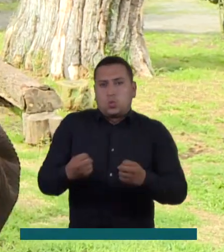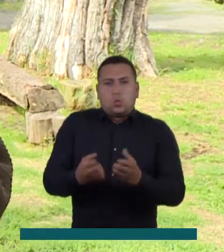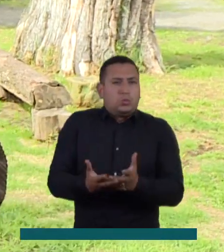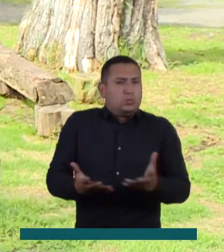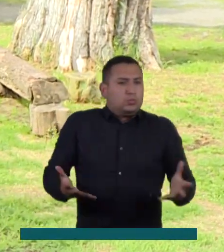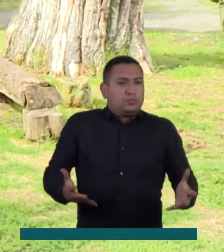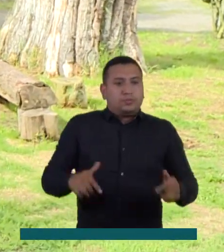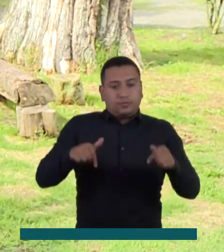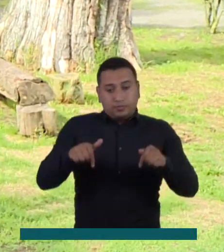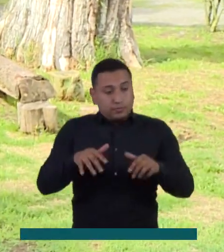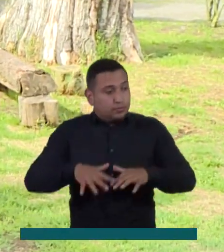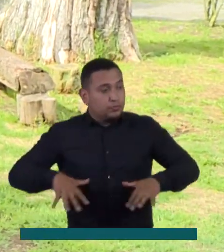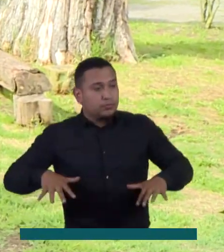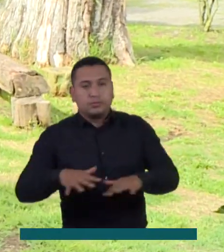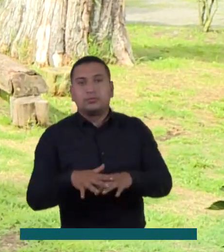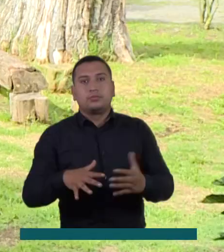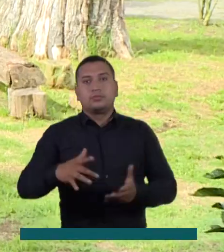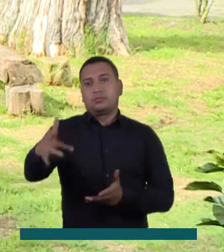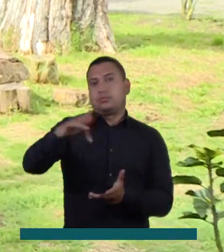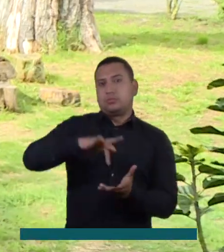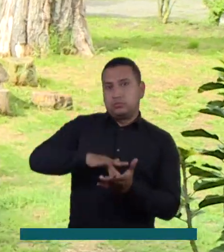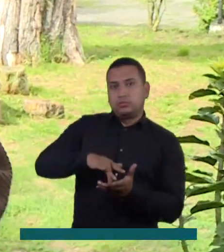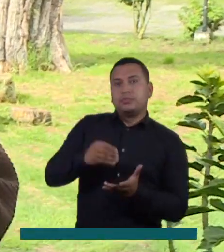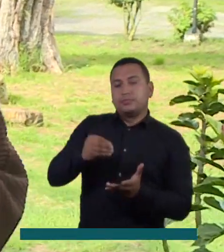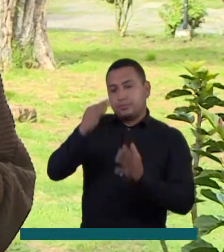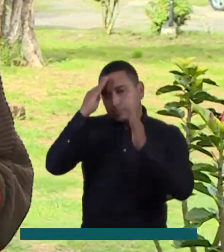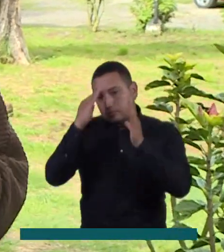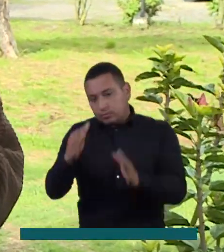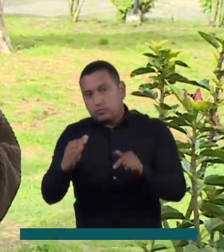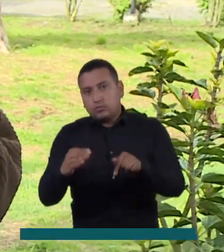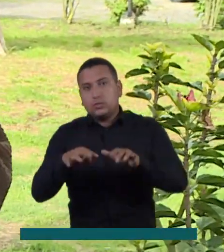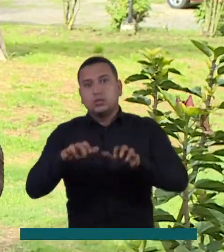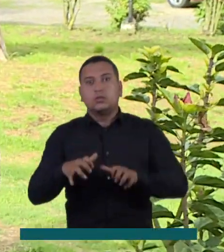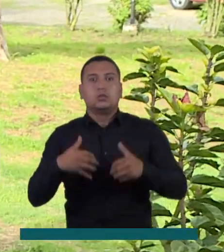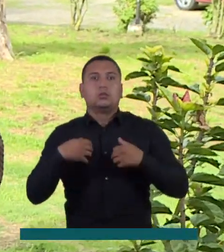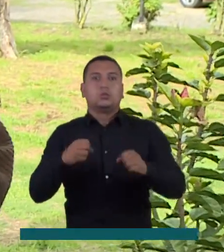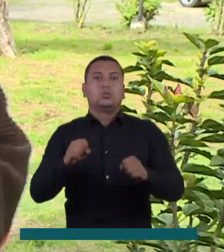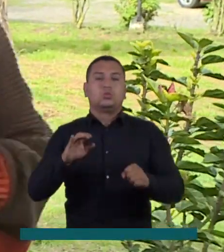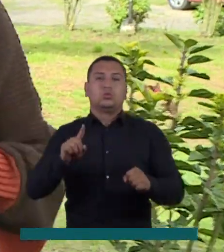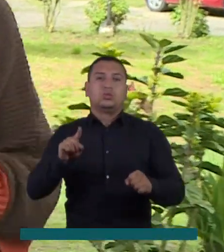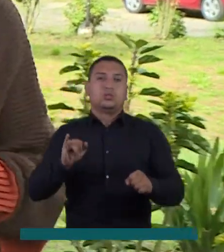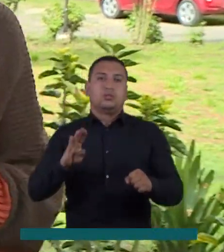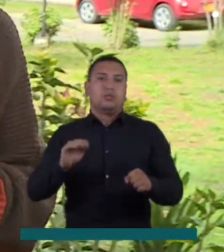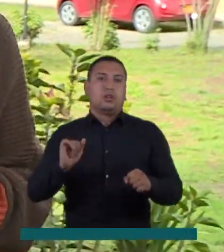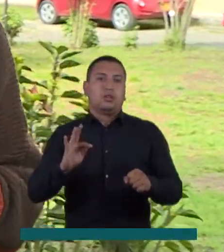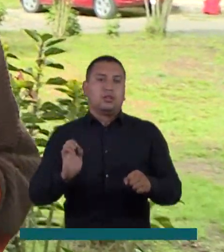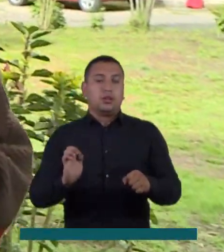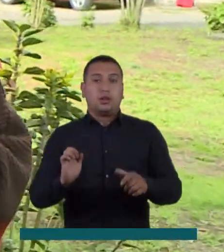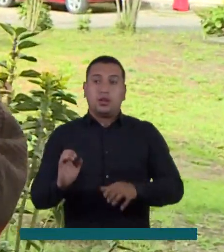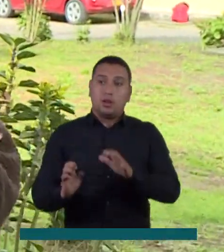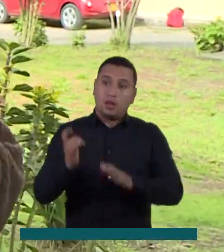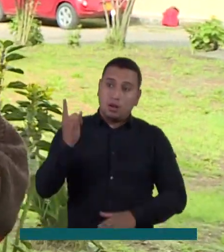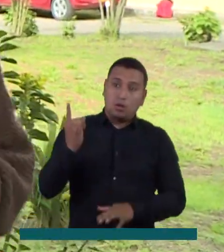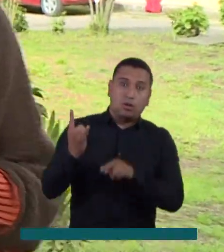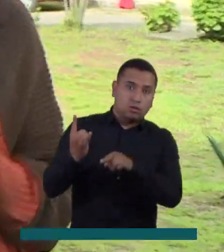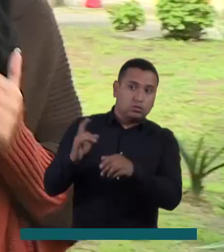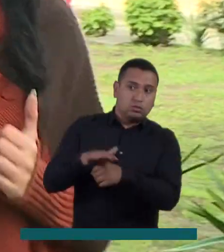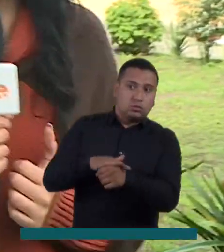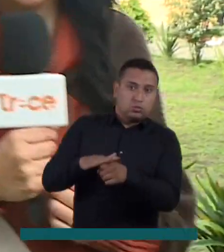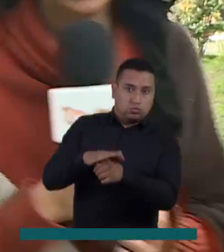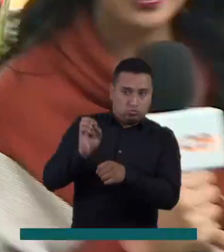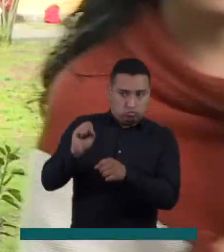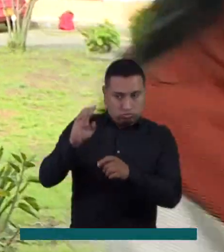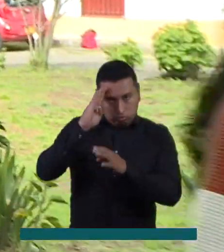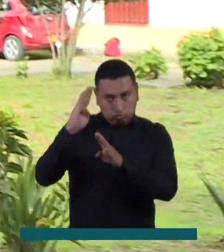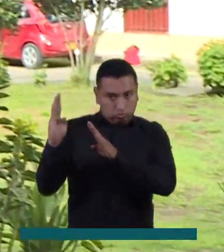Este es el centro de escucha de la Secretaría de Salud de Cibaté, un lugar en el que las personas que tengan algún evento de salud mental puedan acudir y